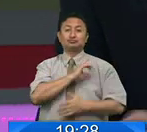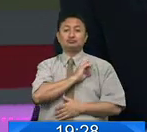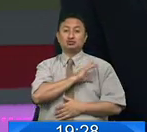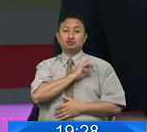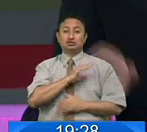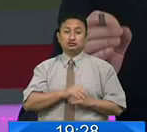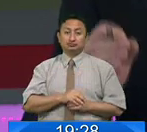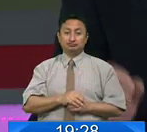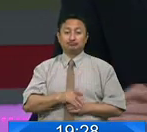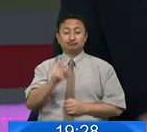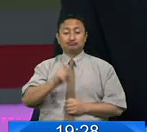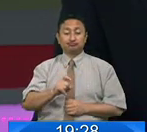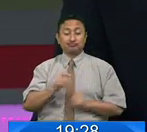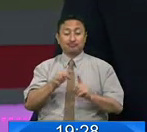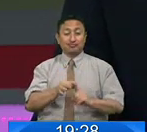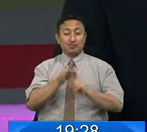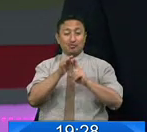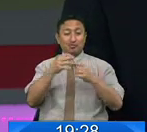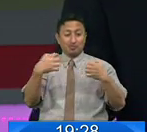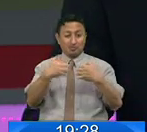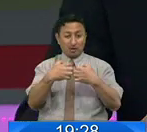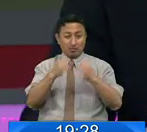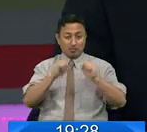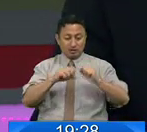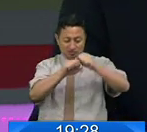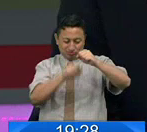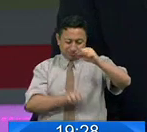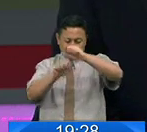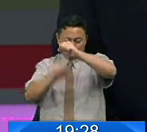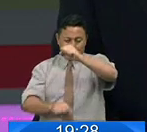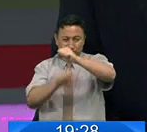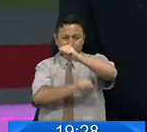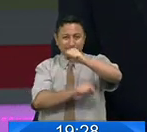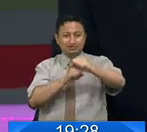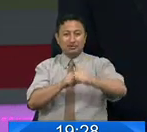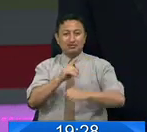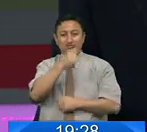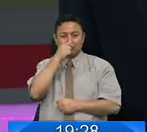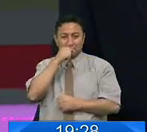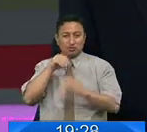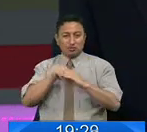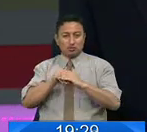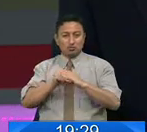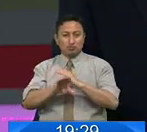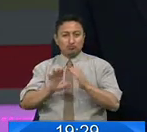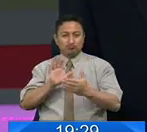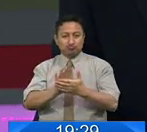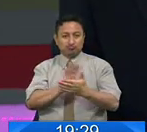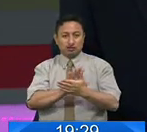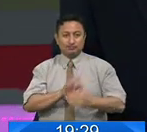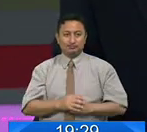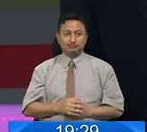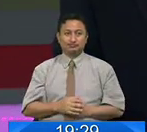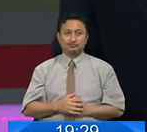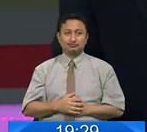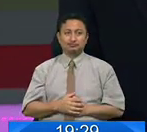necesitó amigos herramienta pesada para poder abrir las caletas donde estaba camuflado los estupefacientes